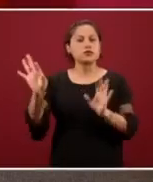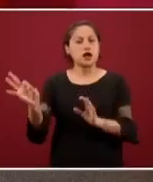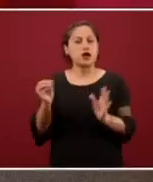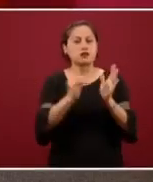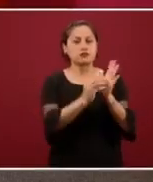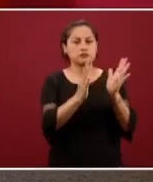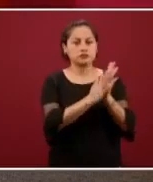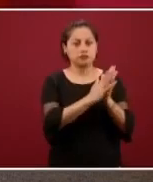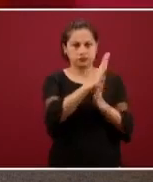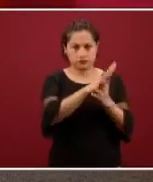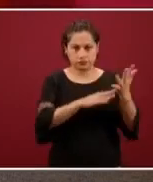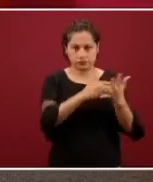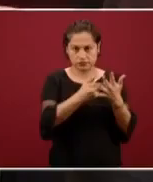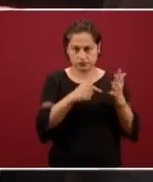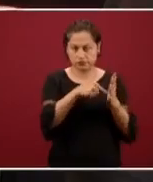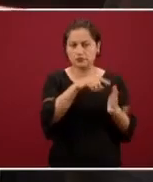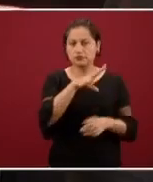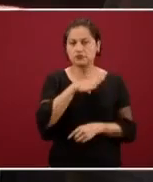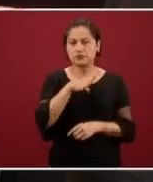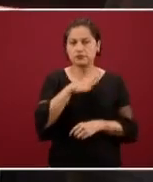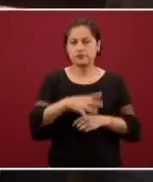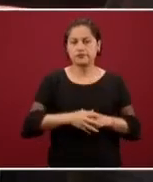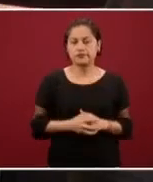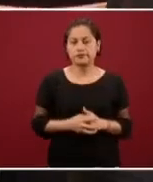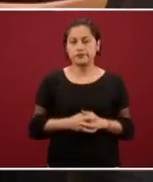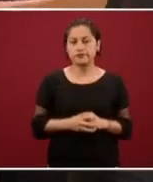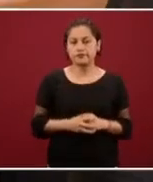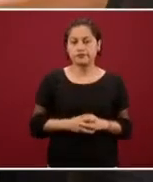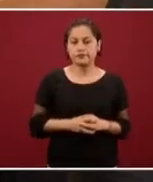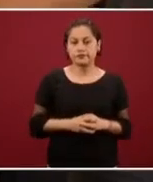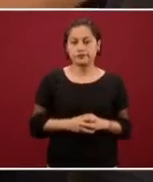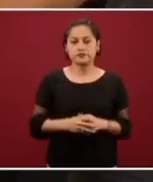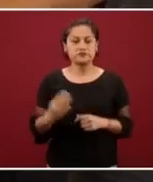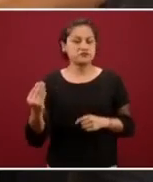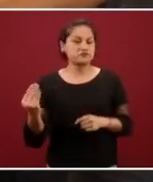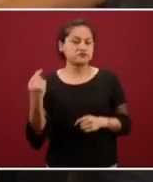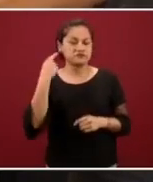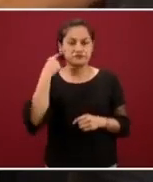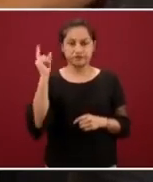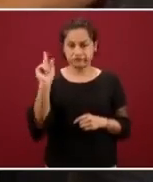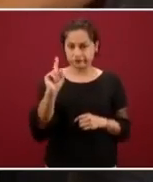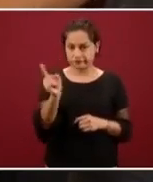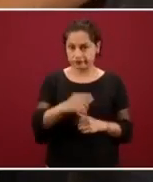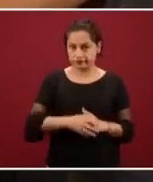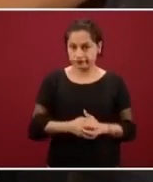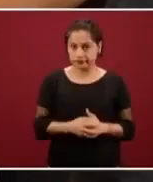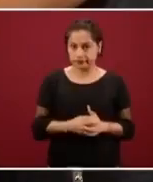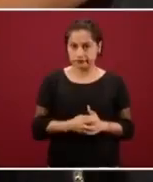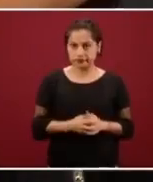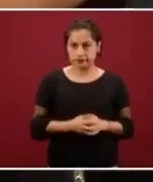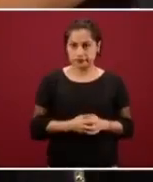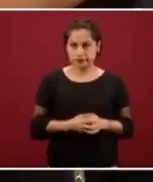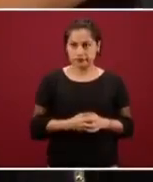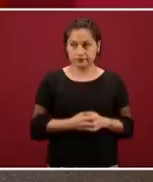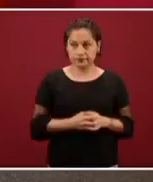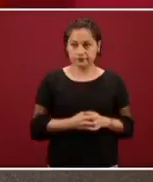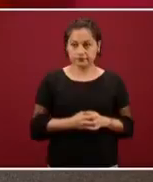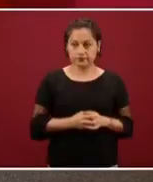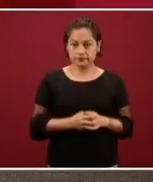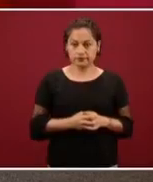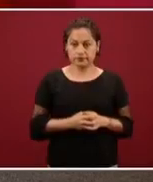la tabla. ¿Cuántos graves y cuántos rehabilitados, por favor? ¿Cuántos casos graves y